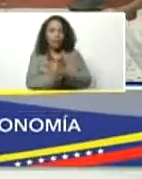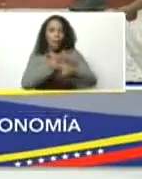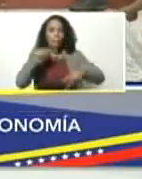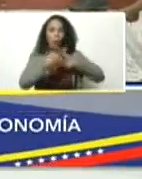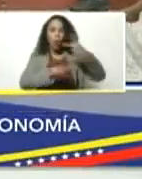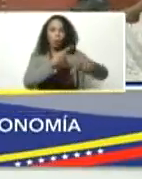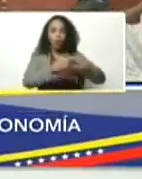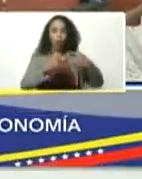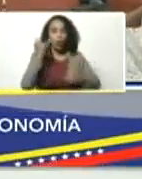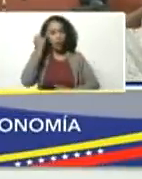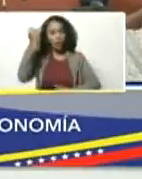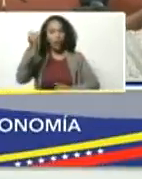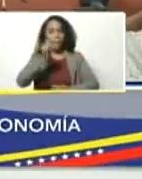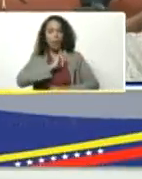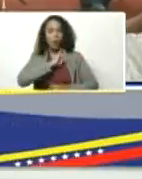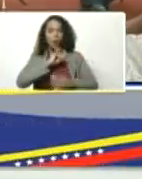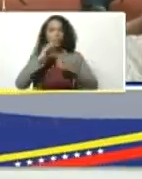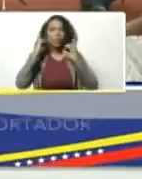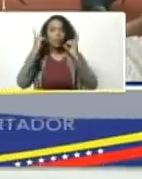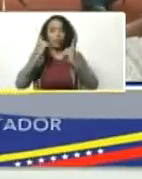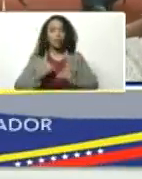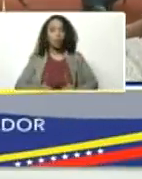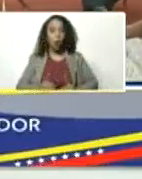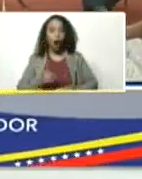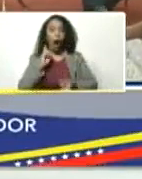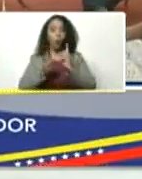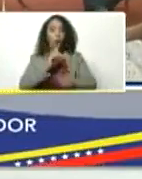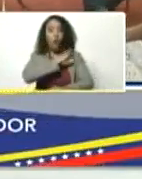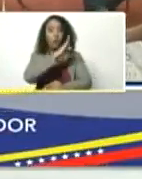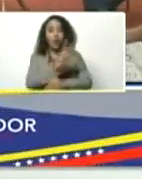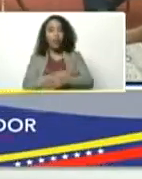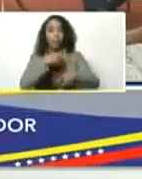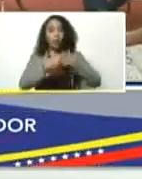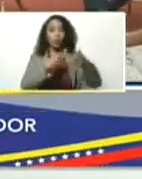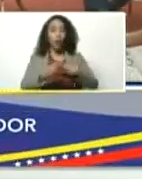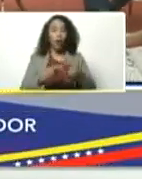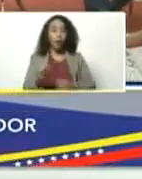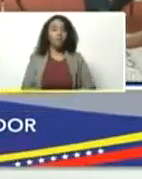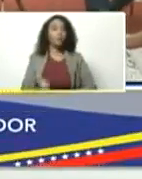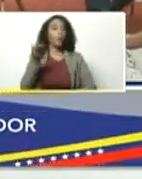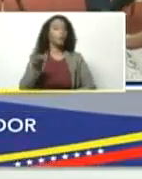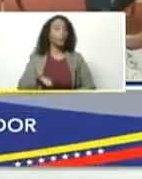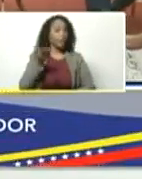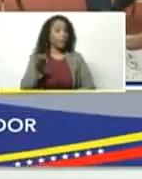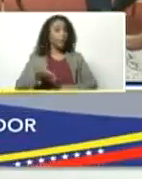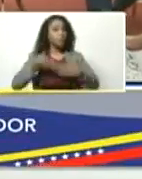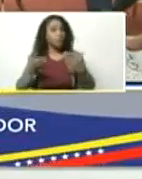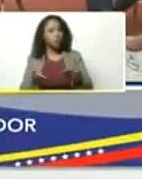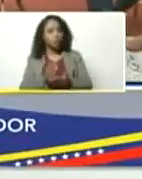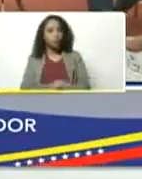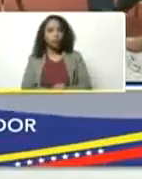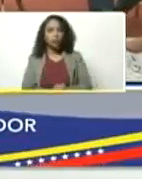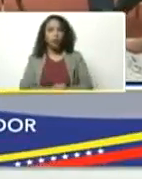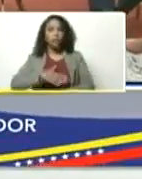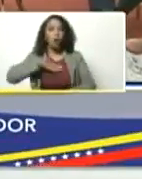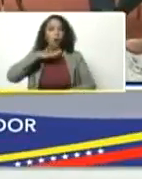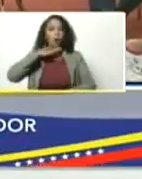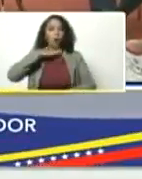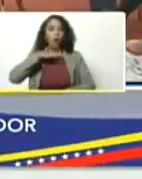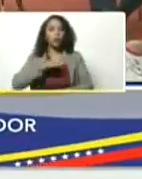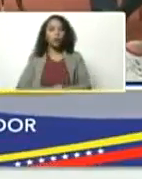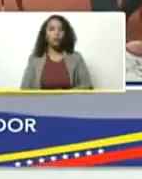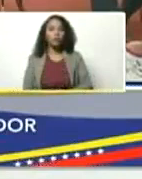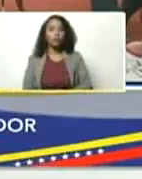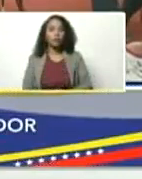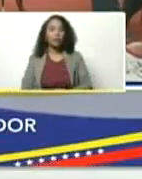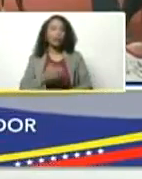productivas. Algunas fuerzas productivas potenciales que estaban ahogadas en